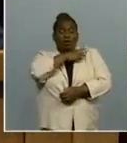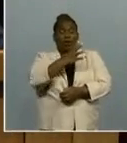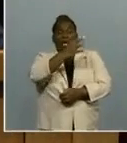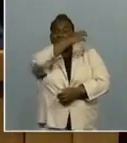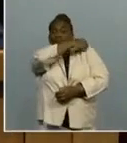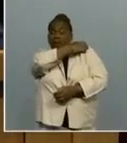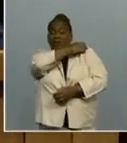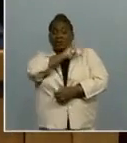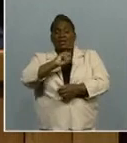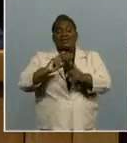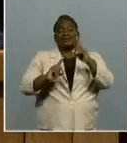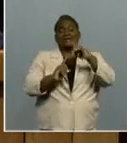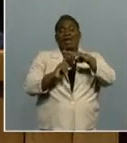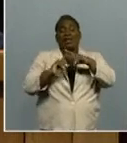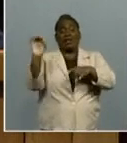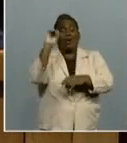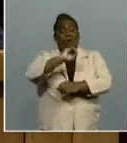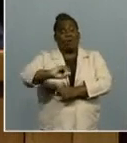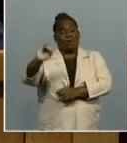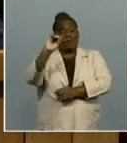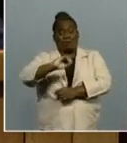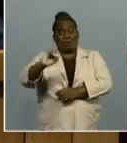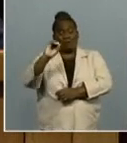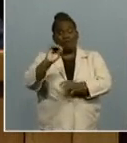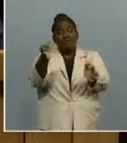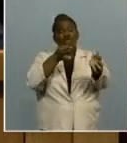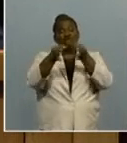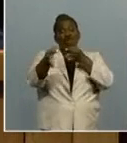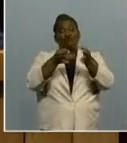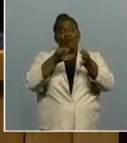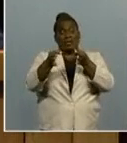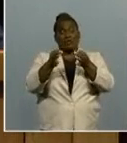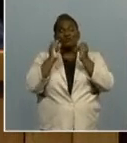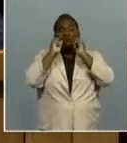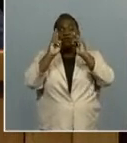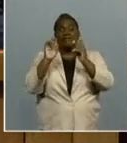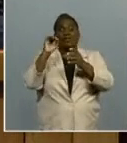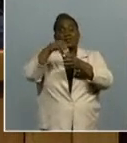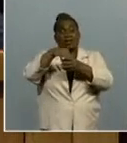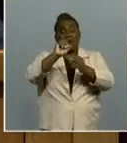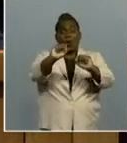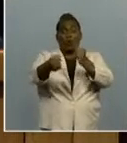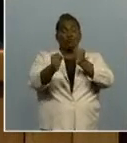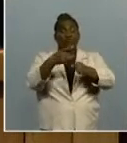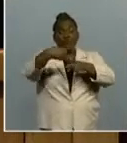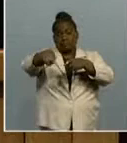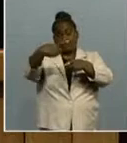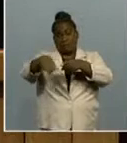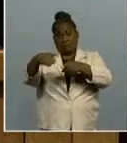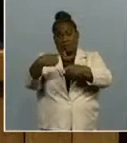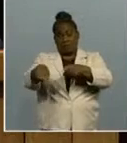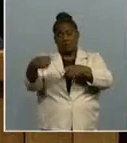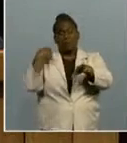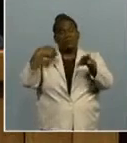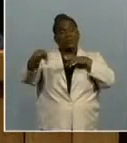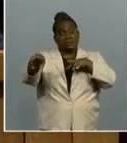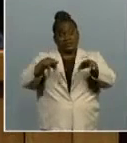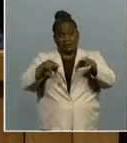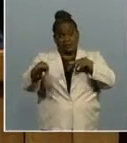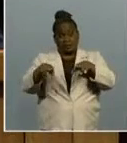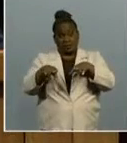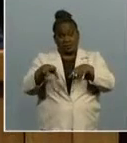difíciles tareas de la organización su funcionamiento y vida interna el control de los recursos y la administración